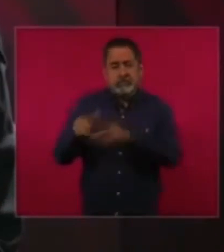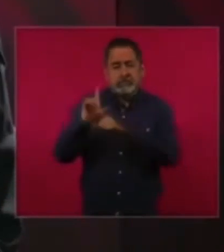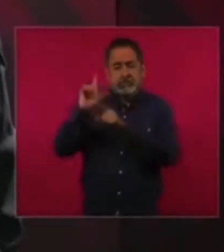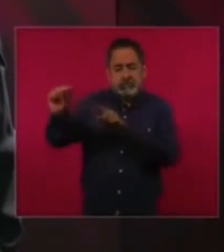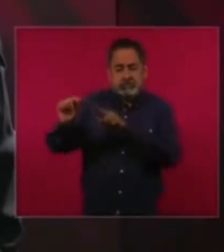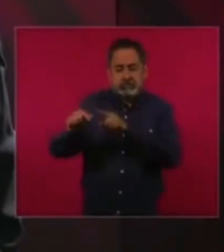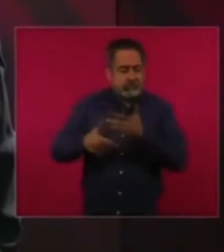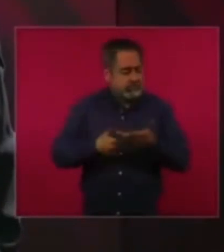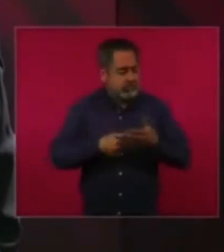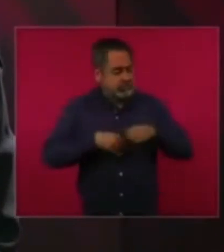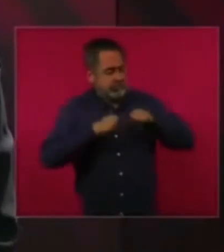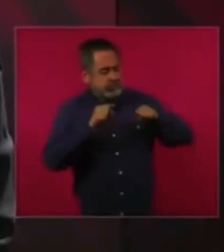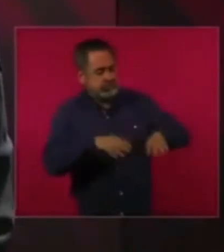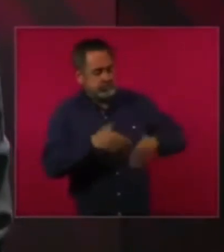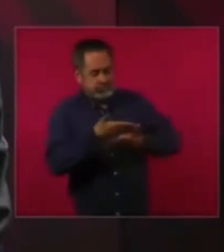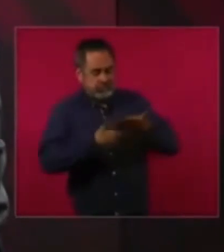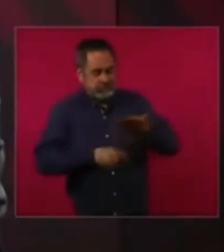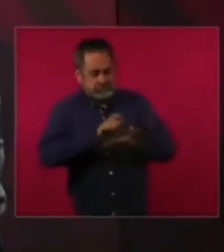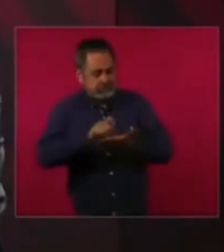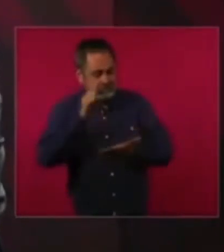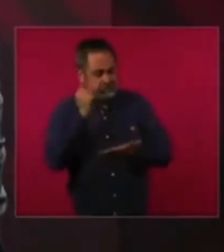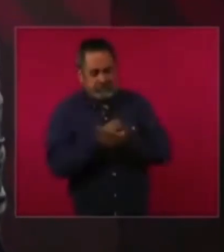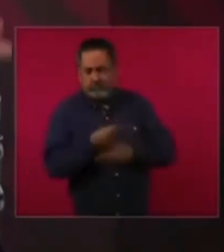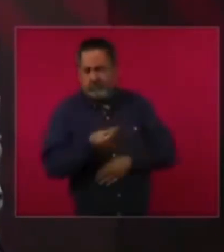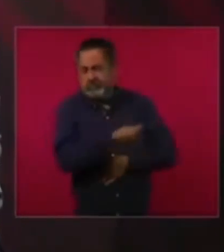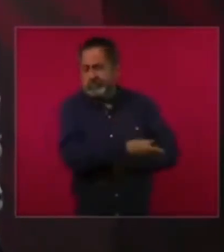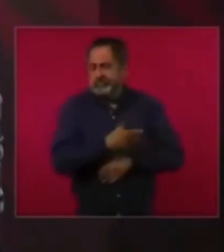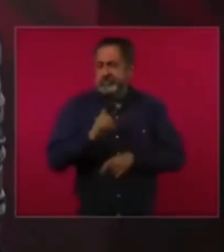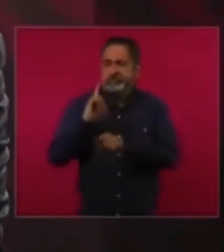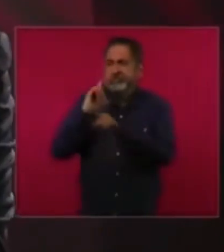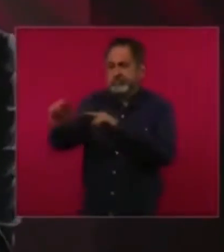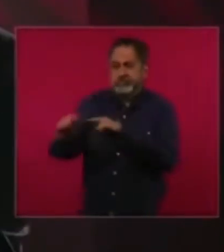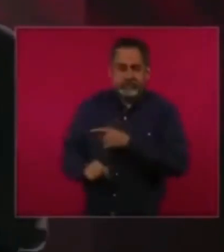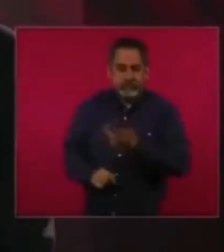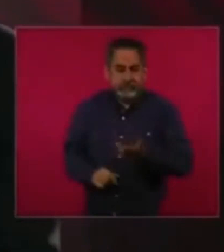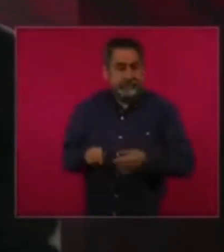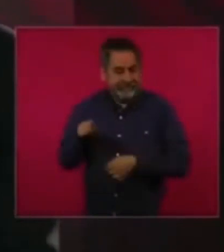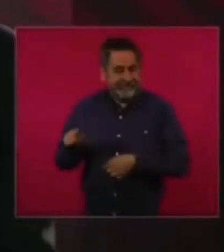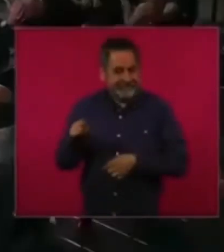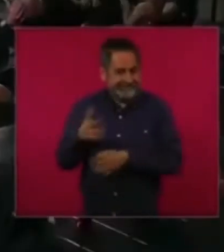manifiesto. Y palabras más, palabras menos, dice,